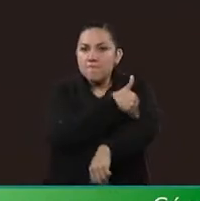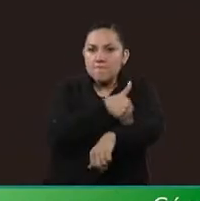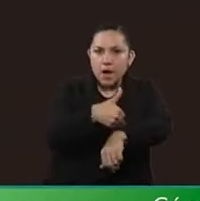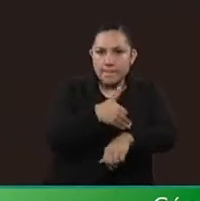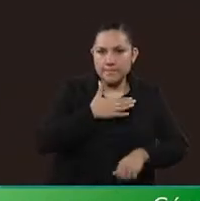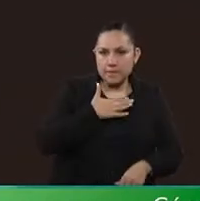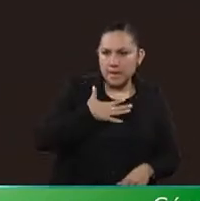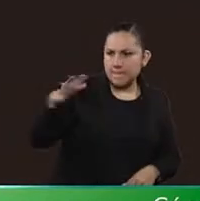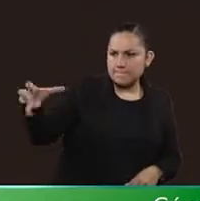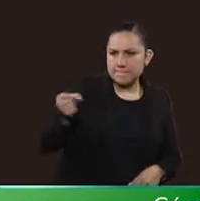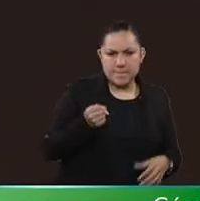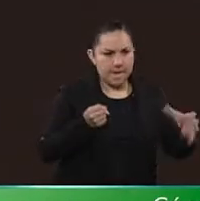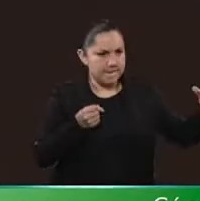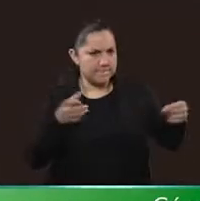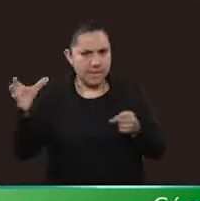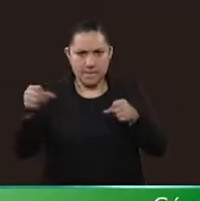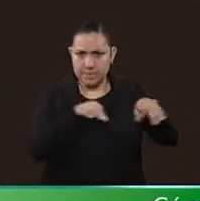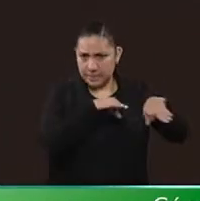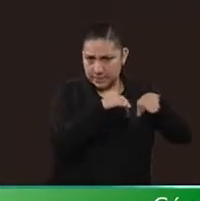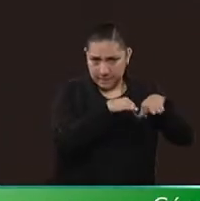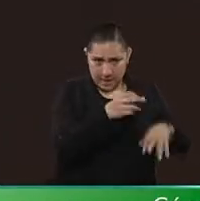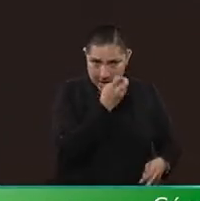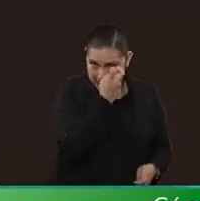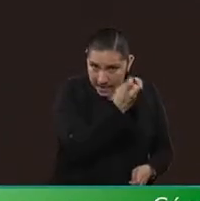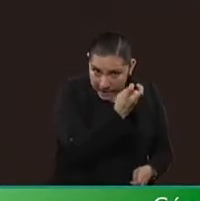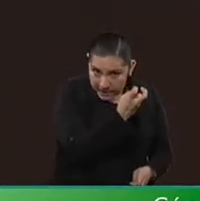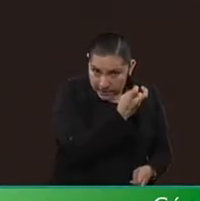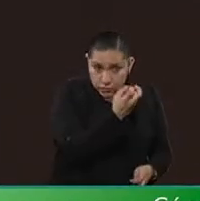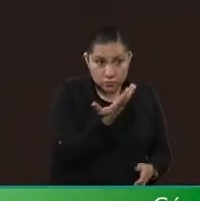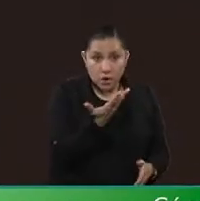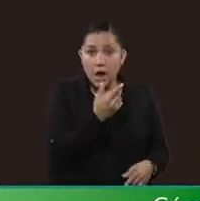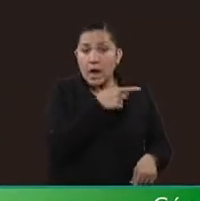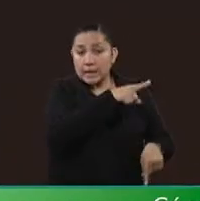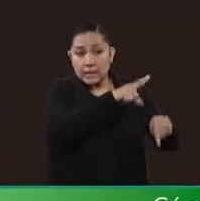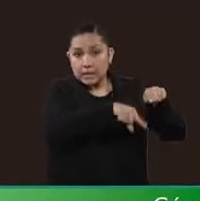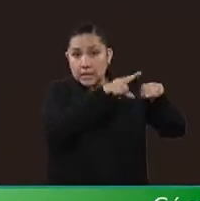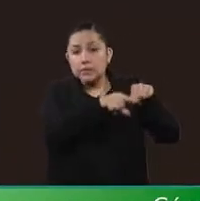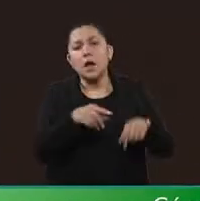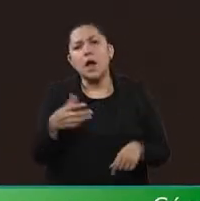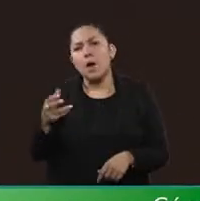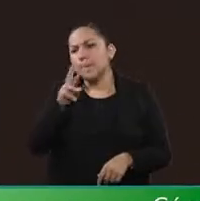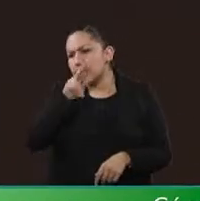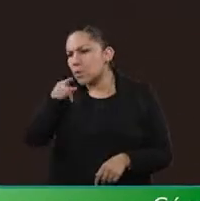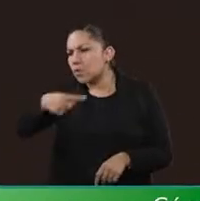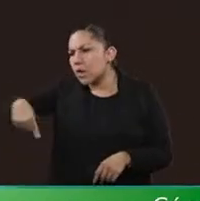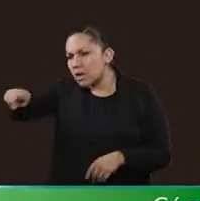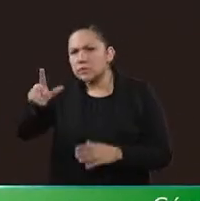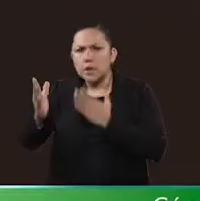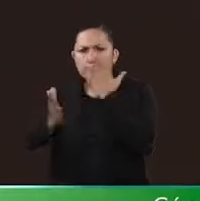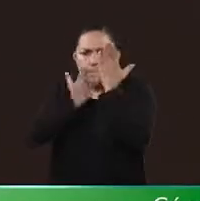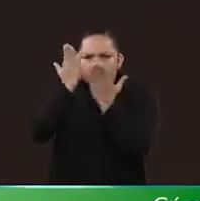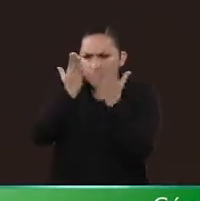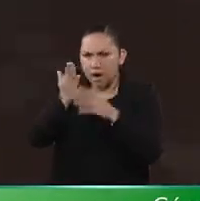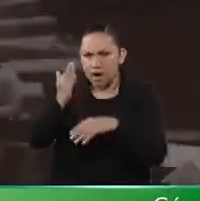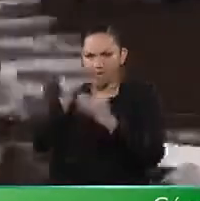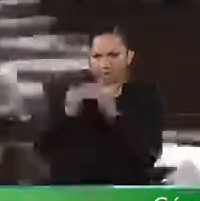manera alguna por el solo hecho de sustituir la carrera judicial por una lógica electoral. Gracias, presidente.